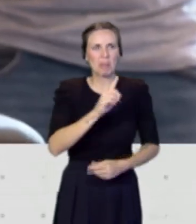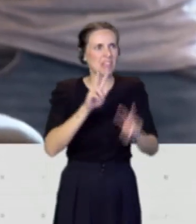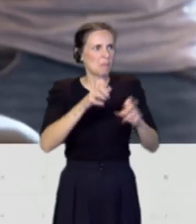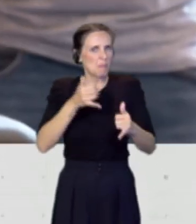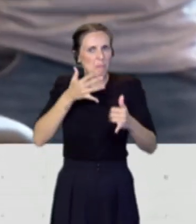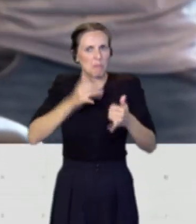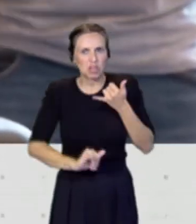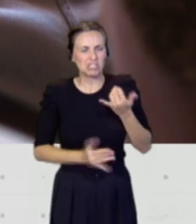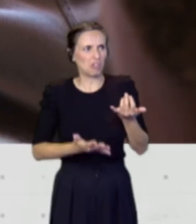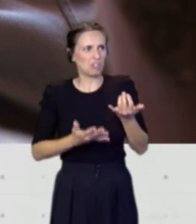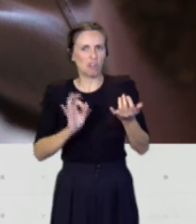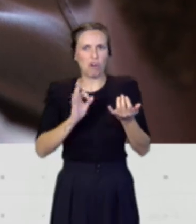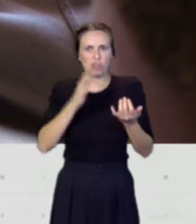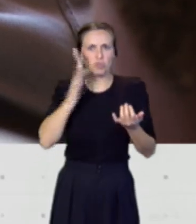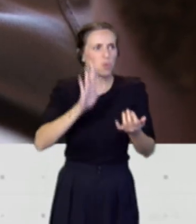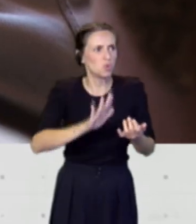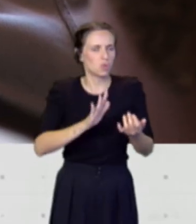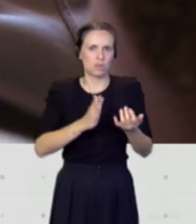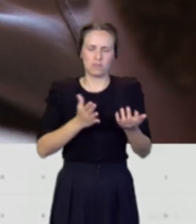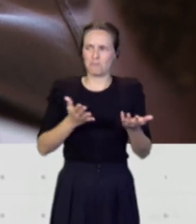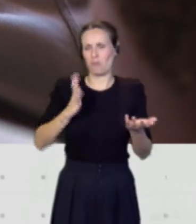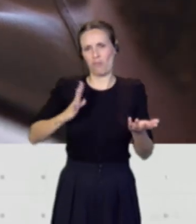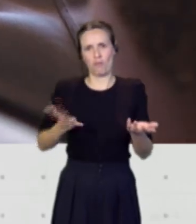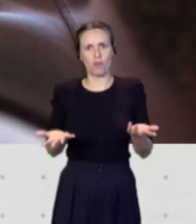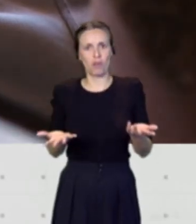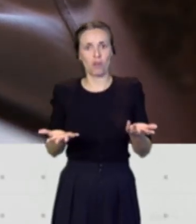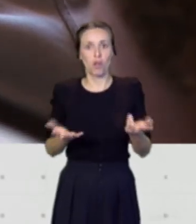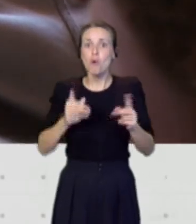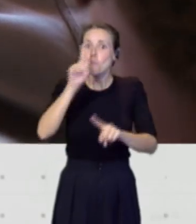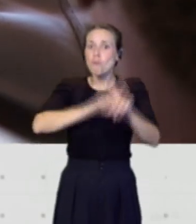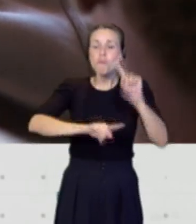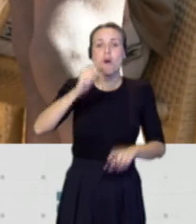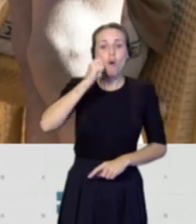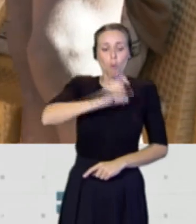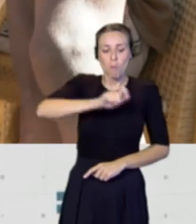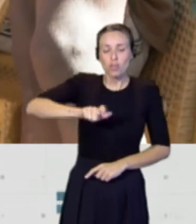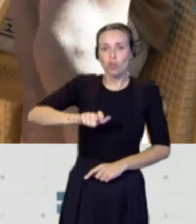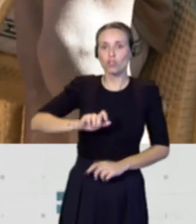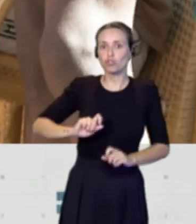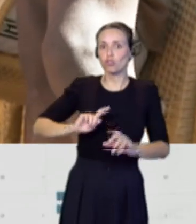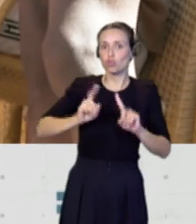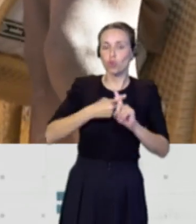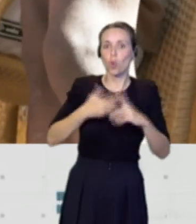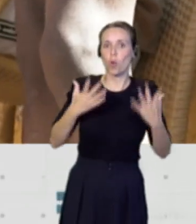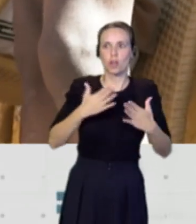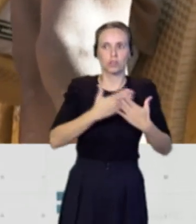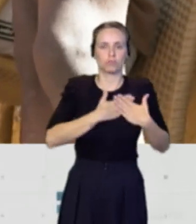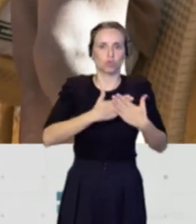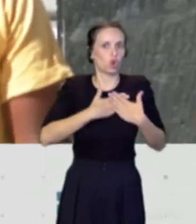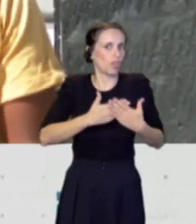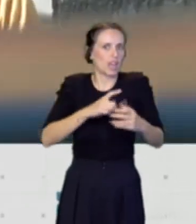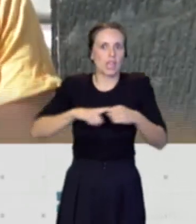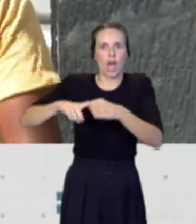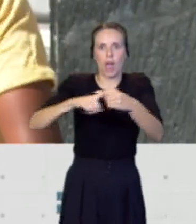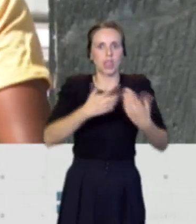Es una verdadera infamia. El problema humanitario se resuelve con una solidaridad articulada por